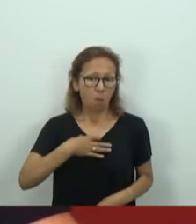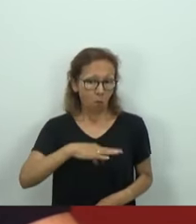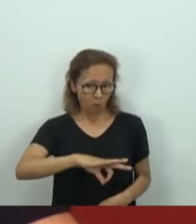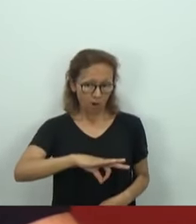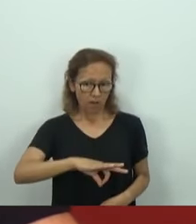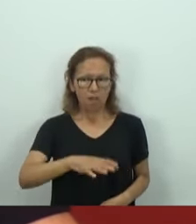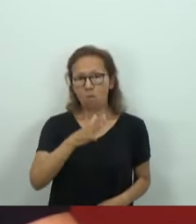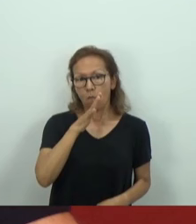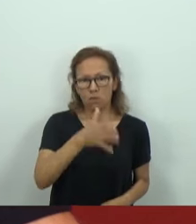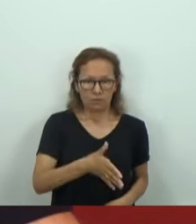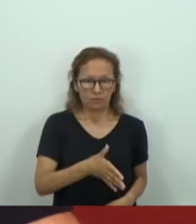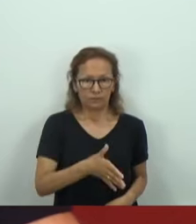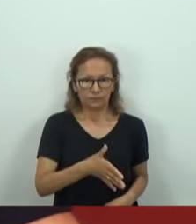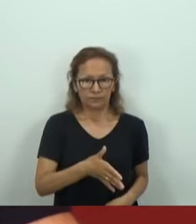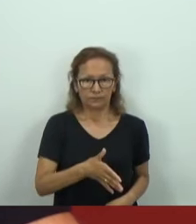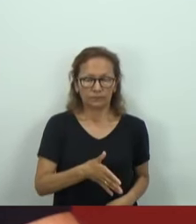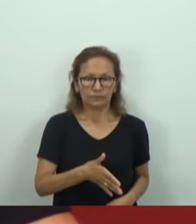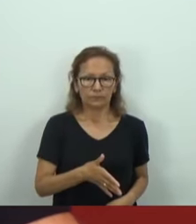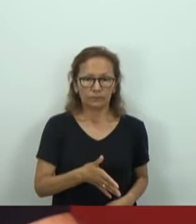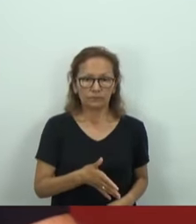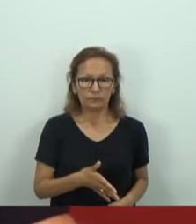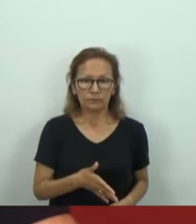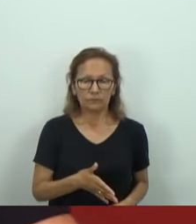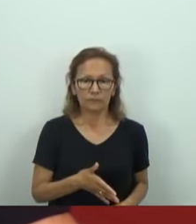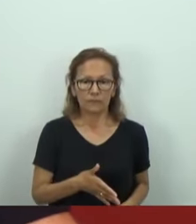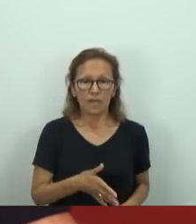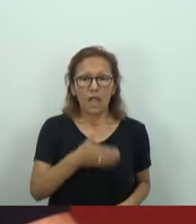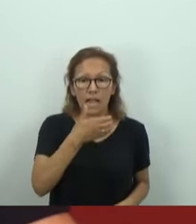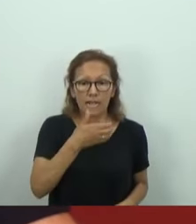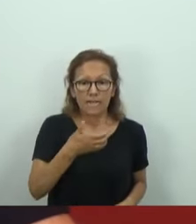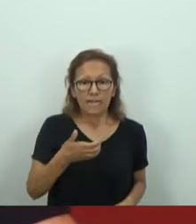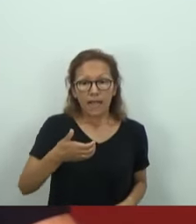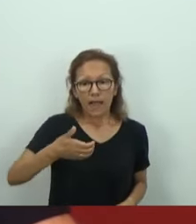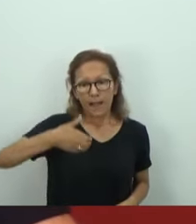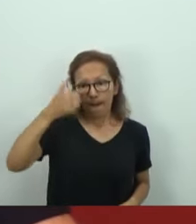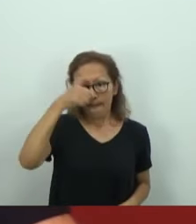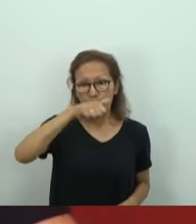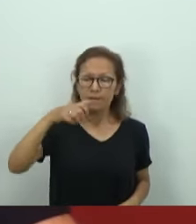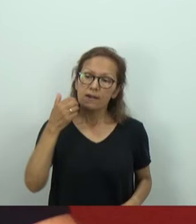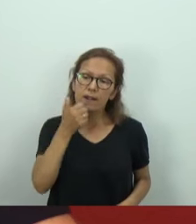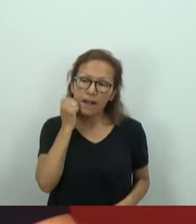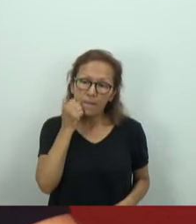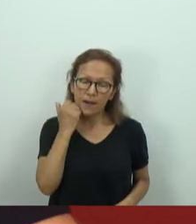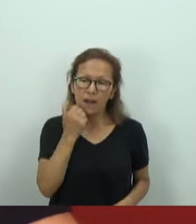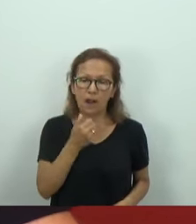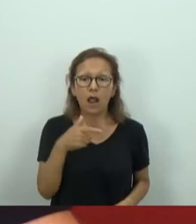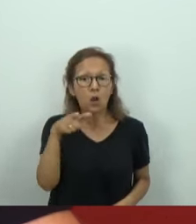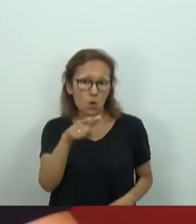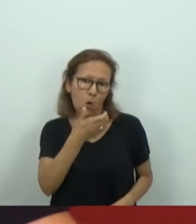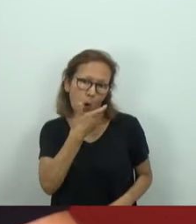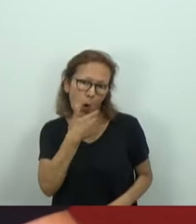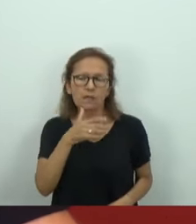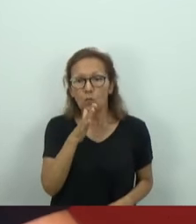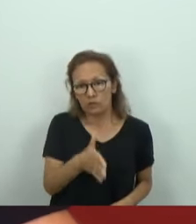pero si tú quieres reconocer a Adán, es muy fácil. ¿Sabes por qué? Adán y